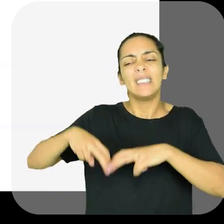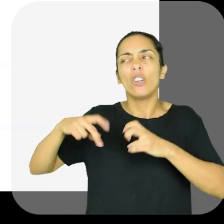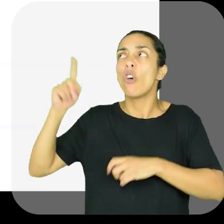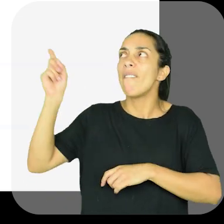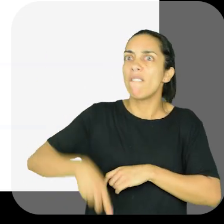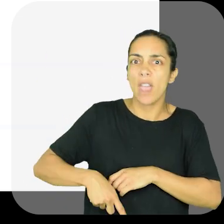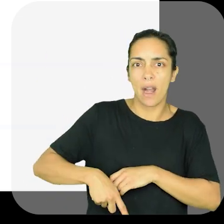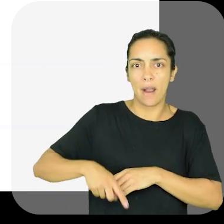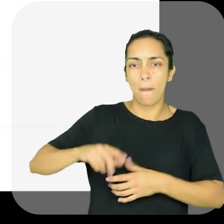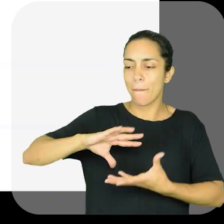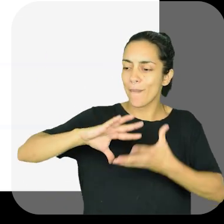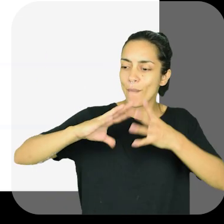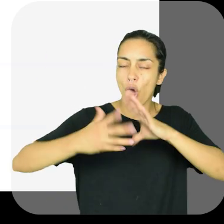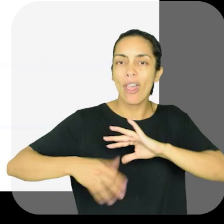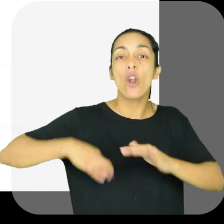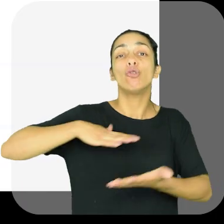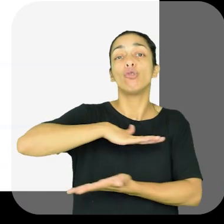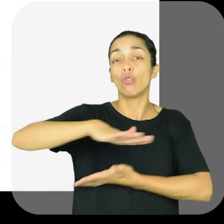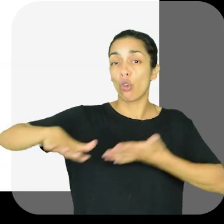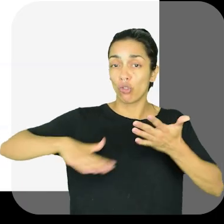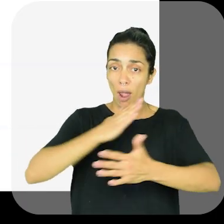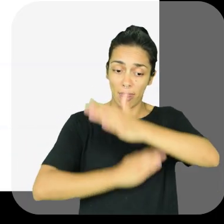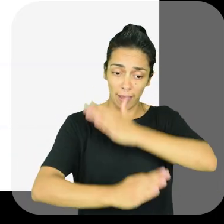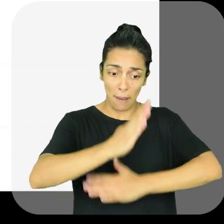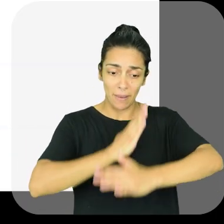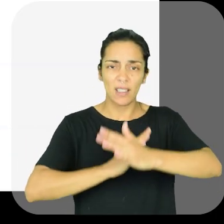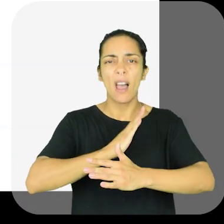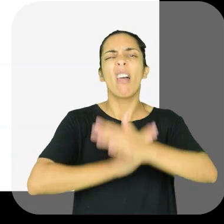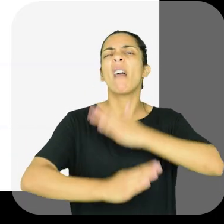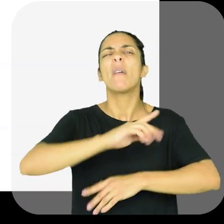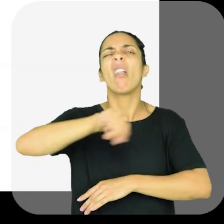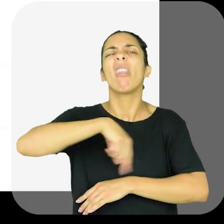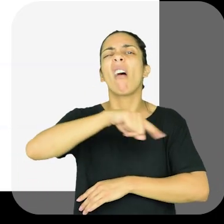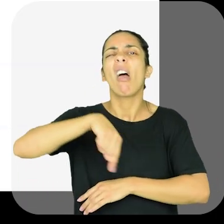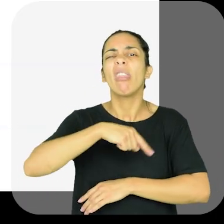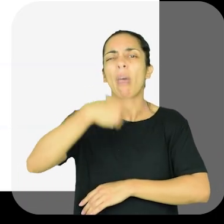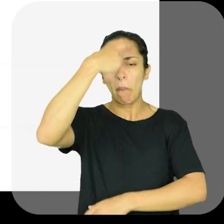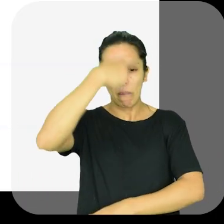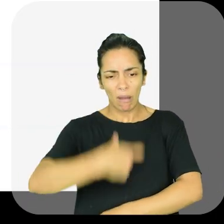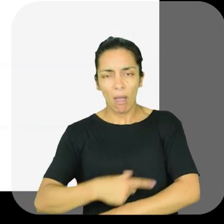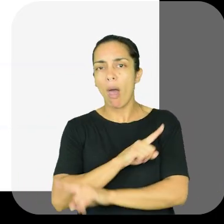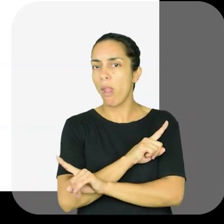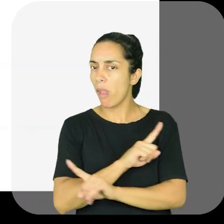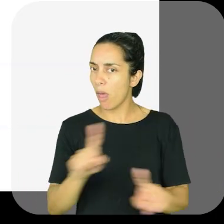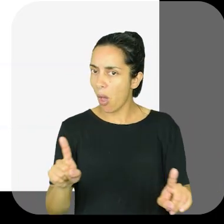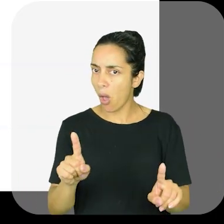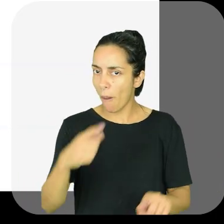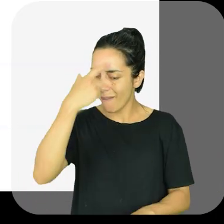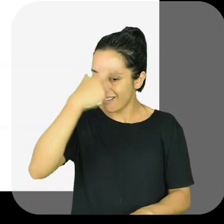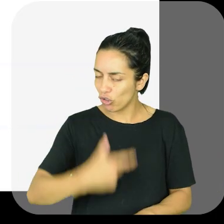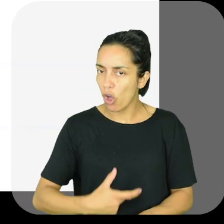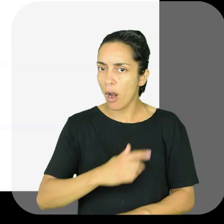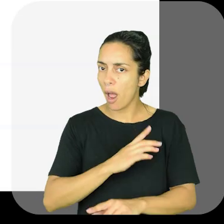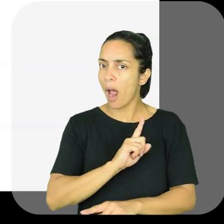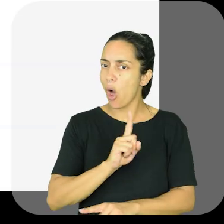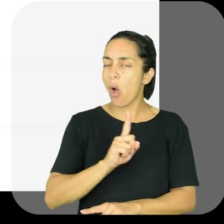modelo que reconoce que la discapacidad está en la persona, es la persona la que vive con la discapacidad, pero